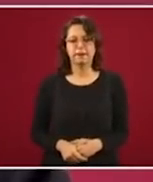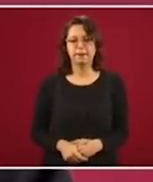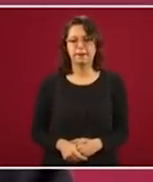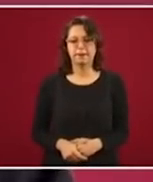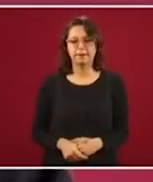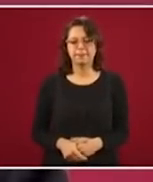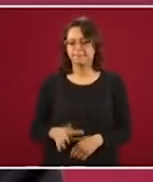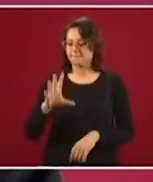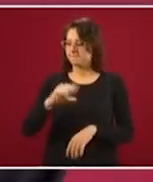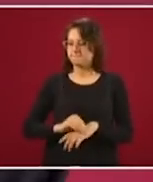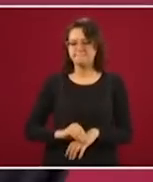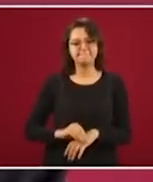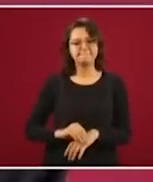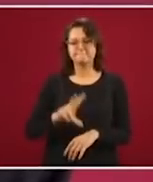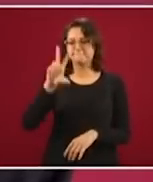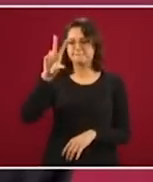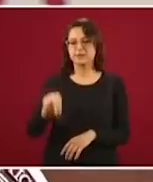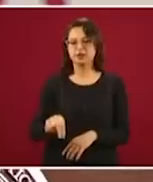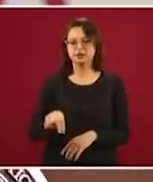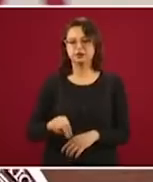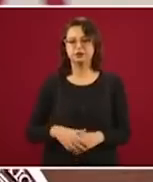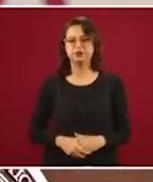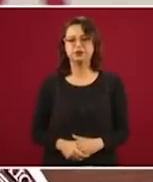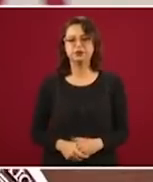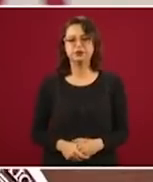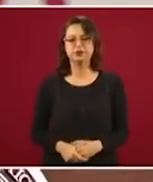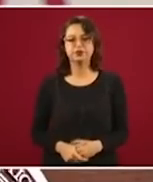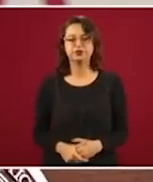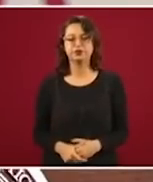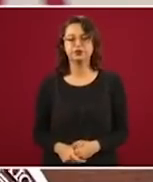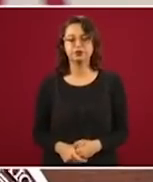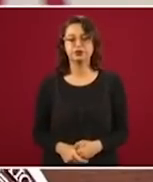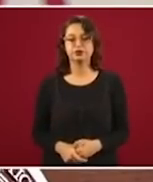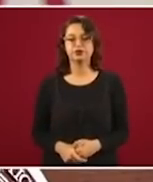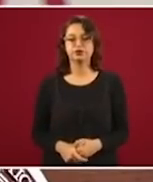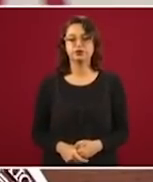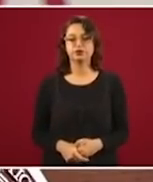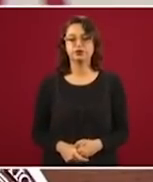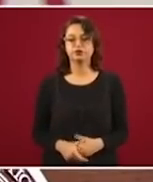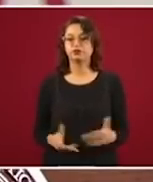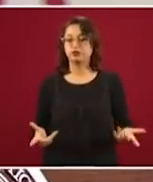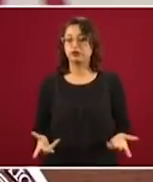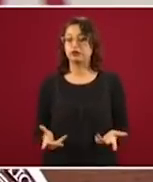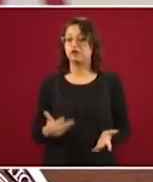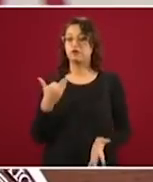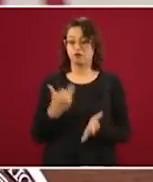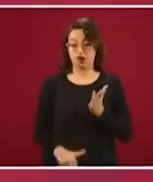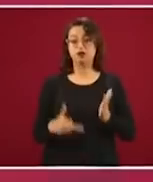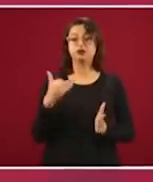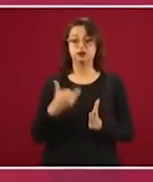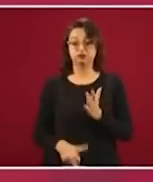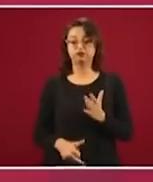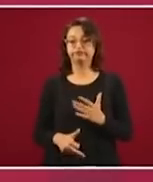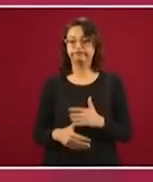se va a permitir. O sea, eso todavía no se termina,